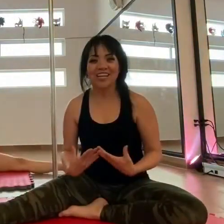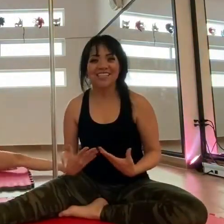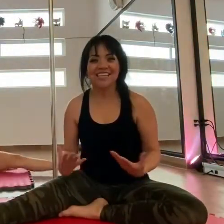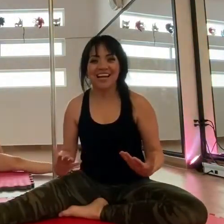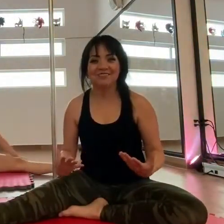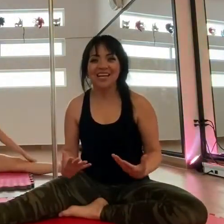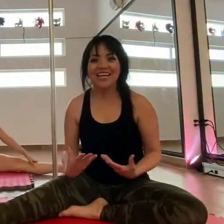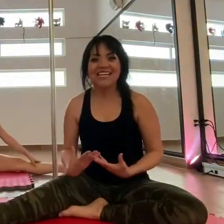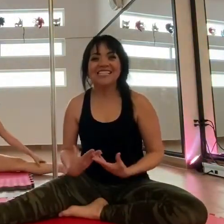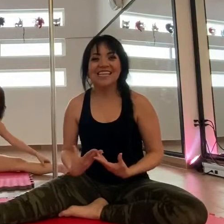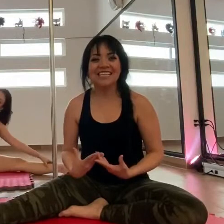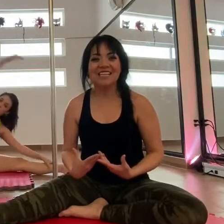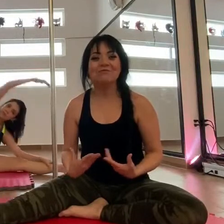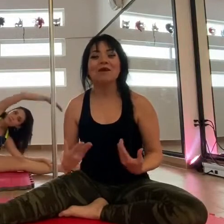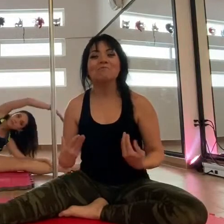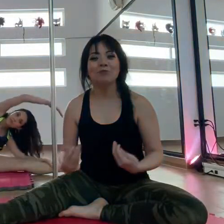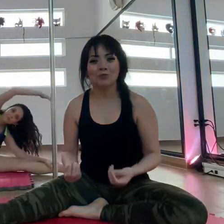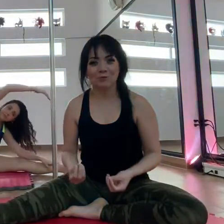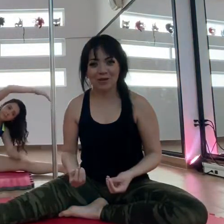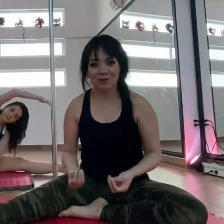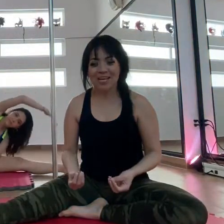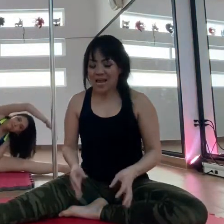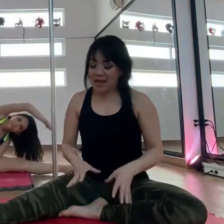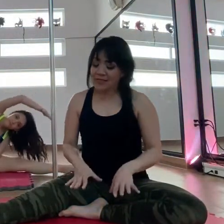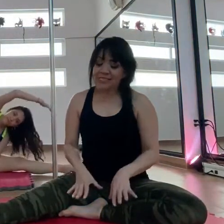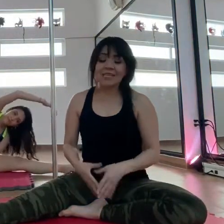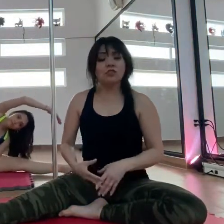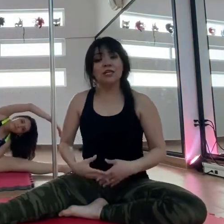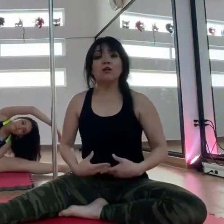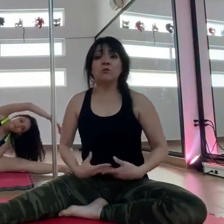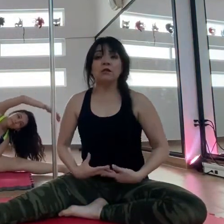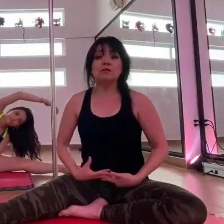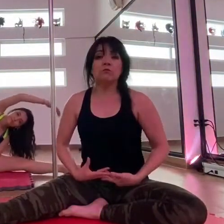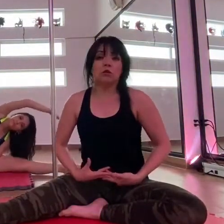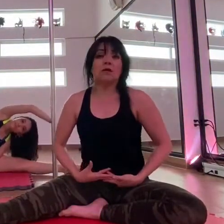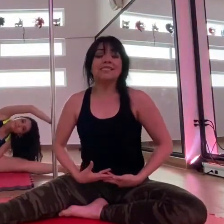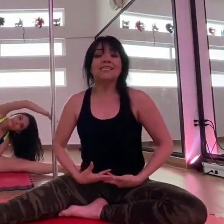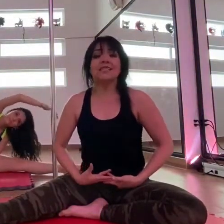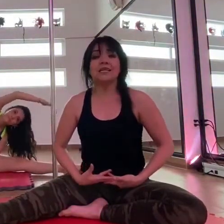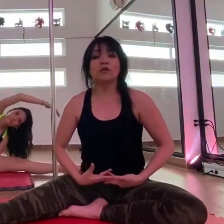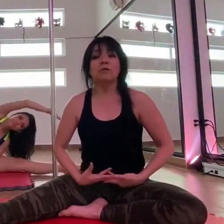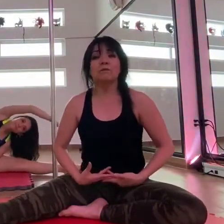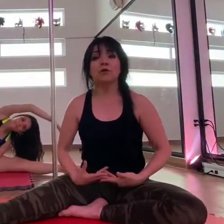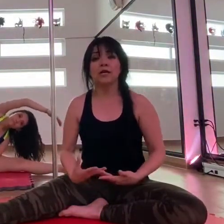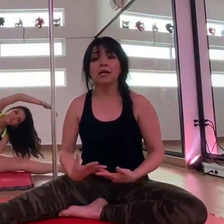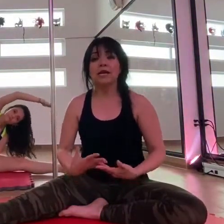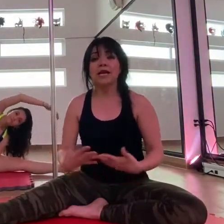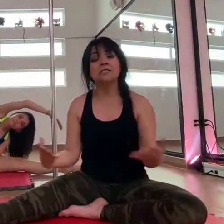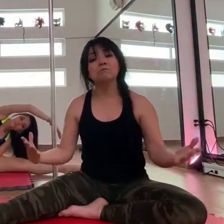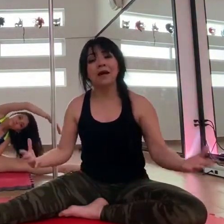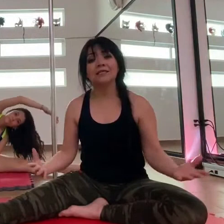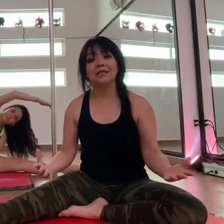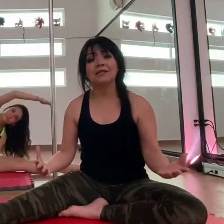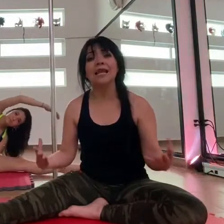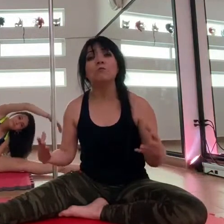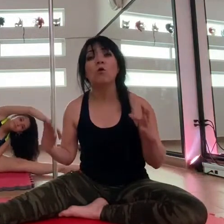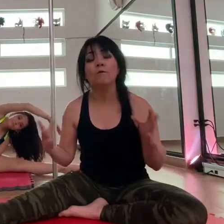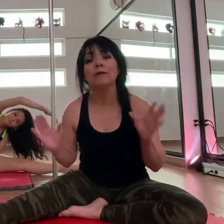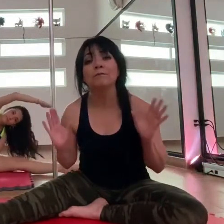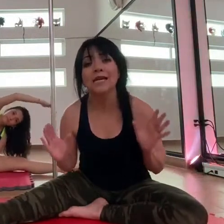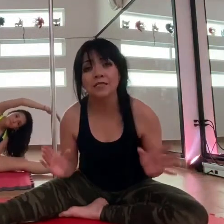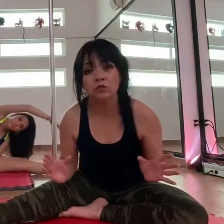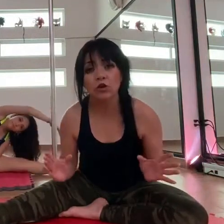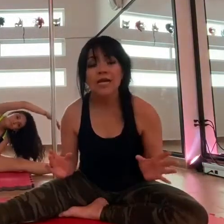pueda yo ejercitarme y sentirme mucho mejor. Desde ahí yo ya lo van sintiendo porque es parte